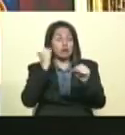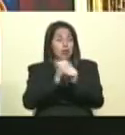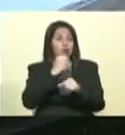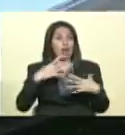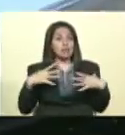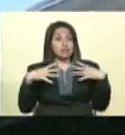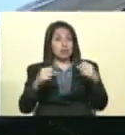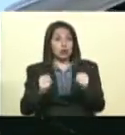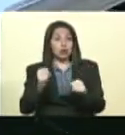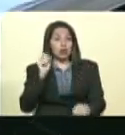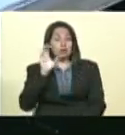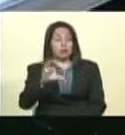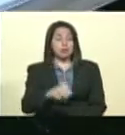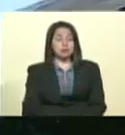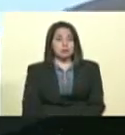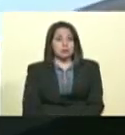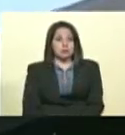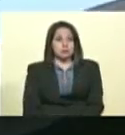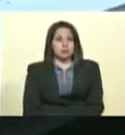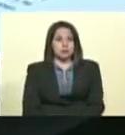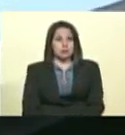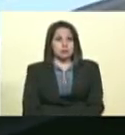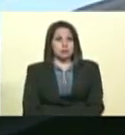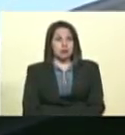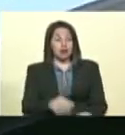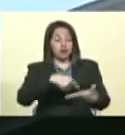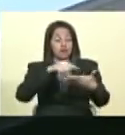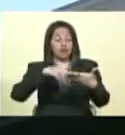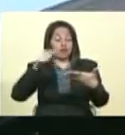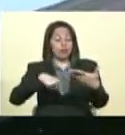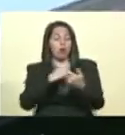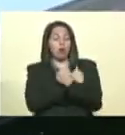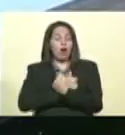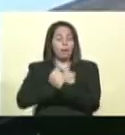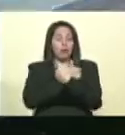salud del país. Firmo con amor.